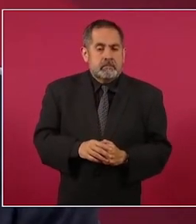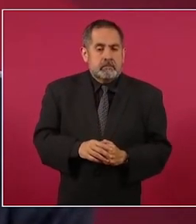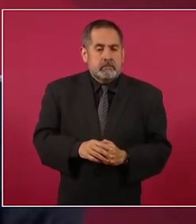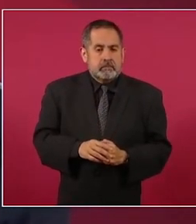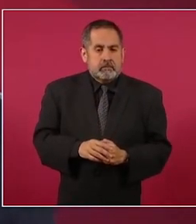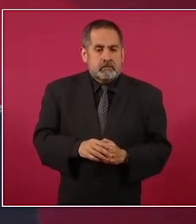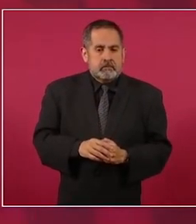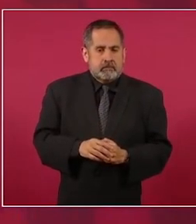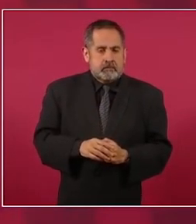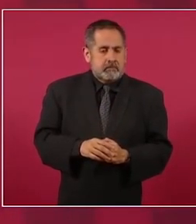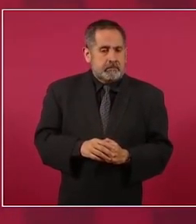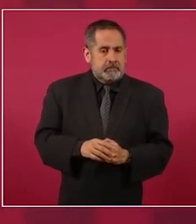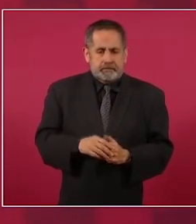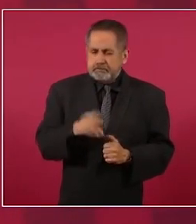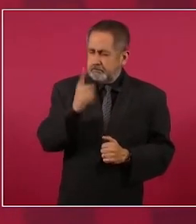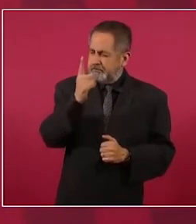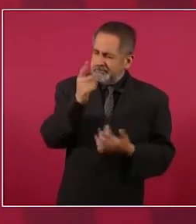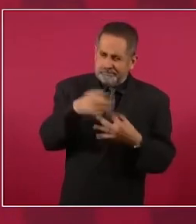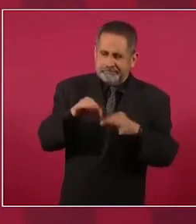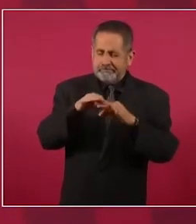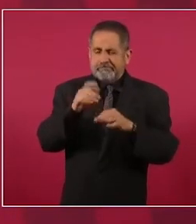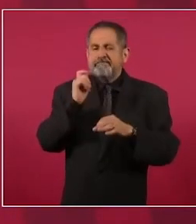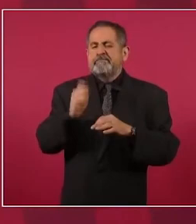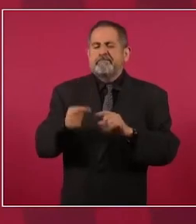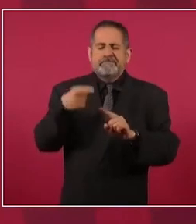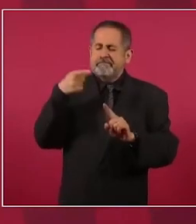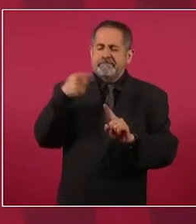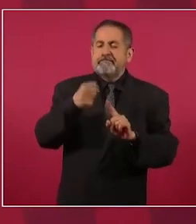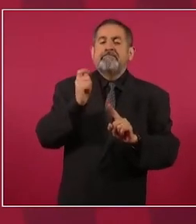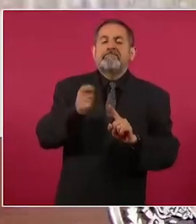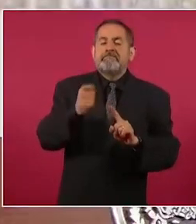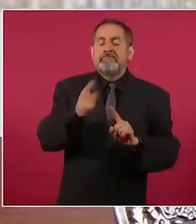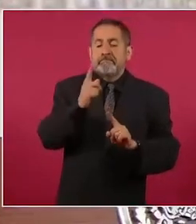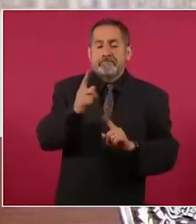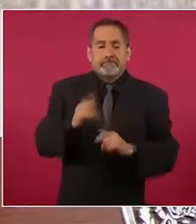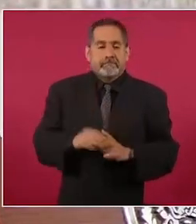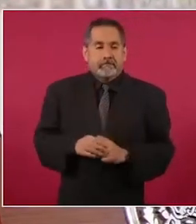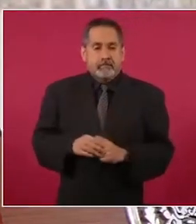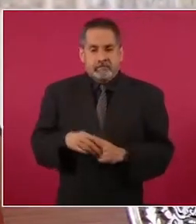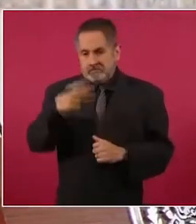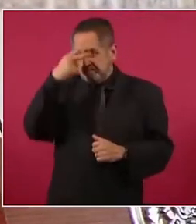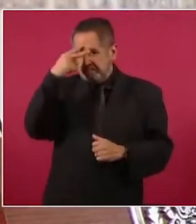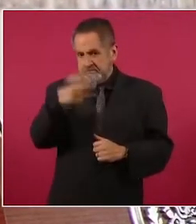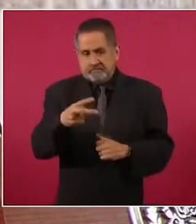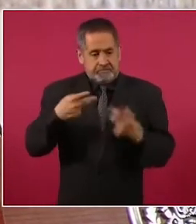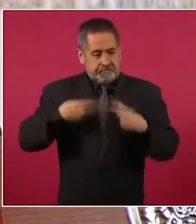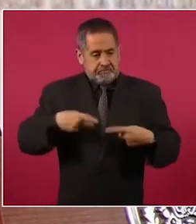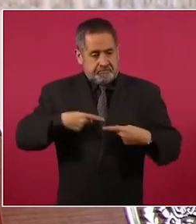lo principal, México.